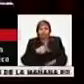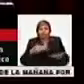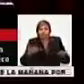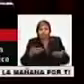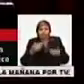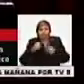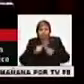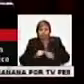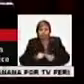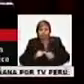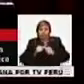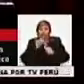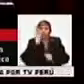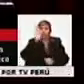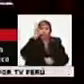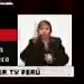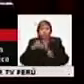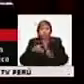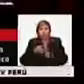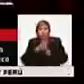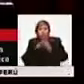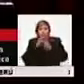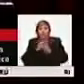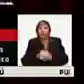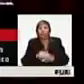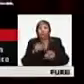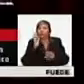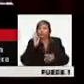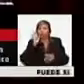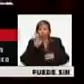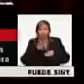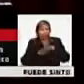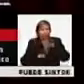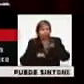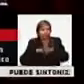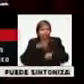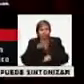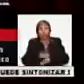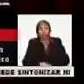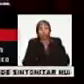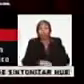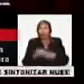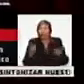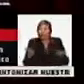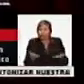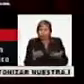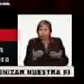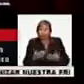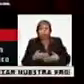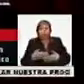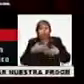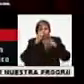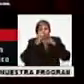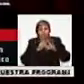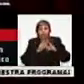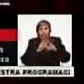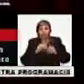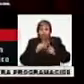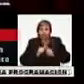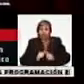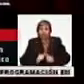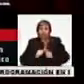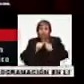los que seguimos en tu camino, los que seguimos tu huella, los que estamos dispuestos a